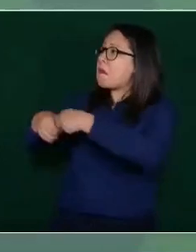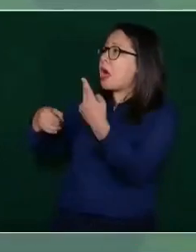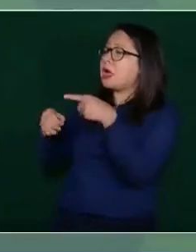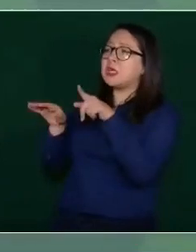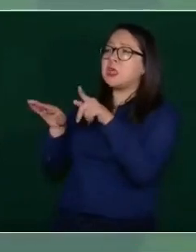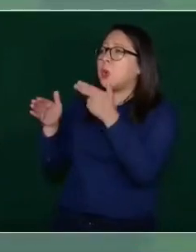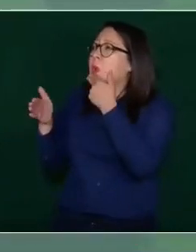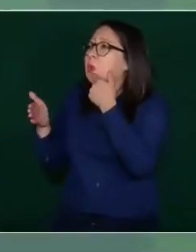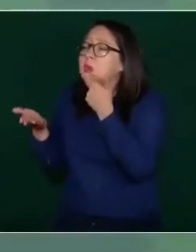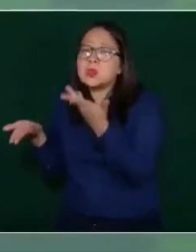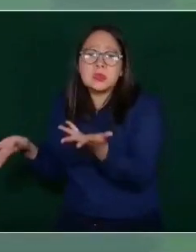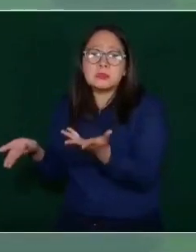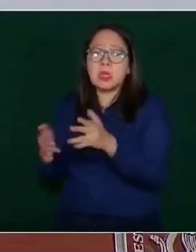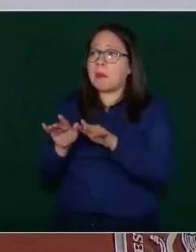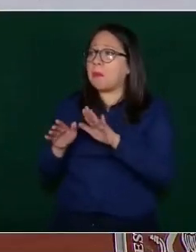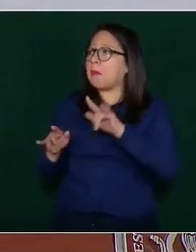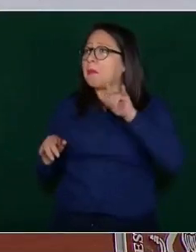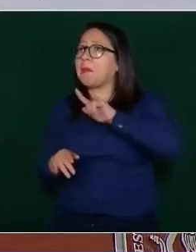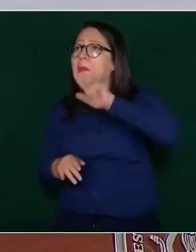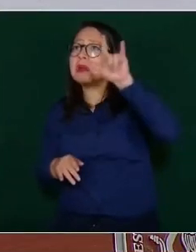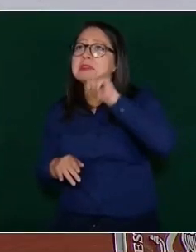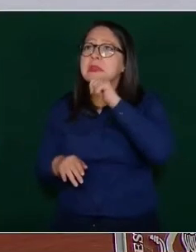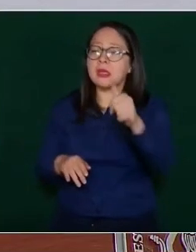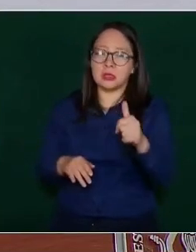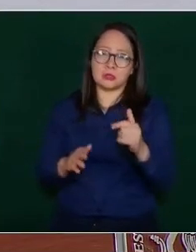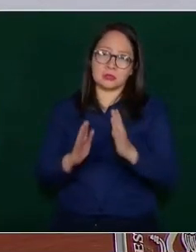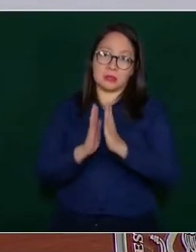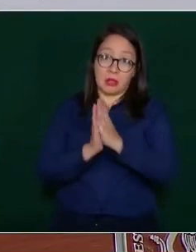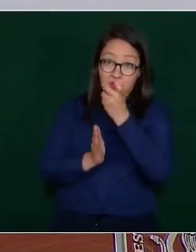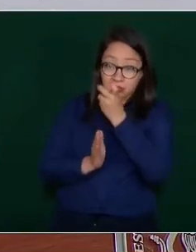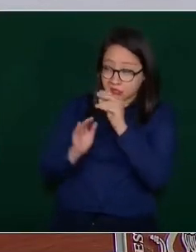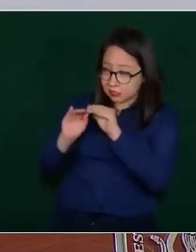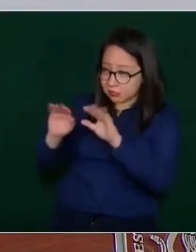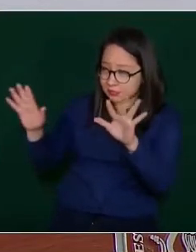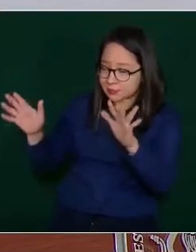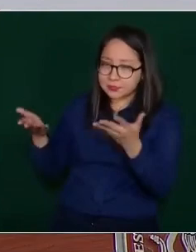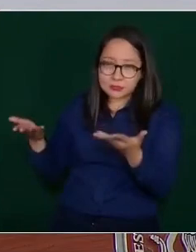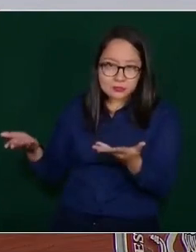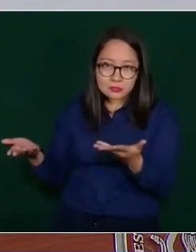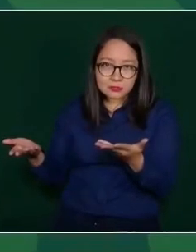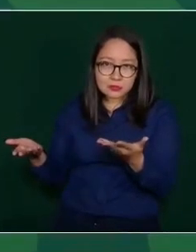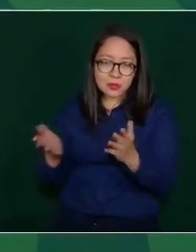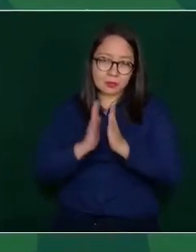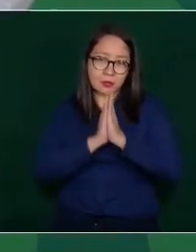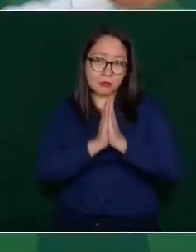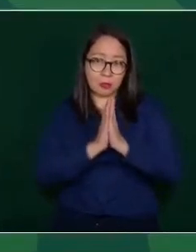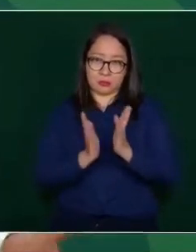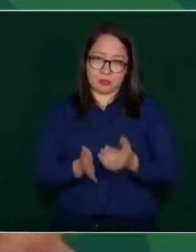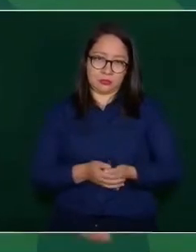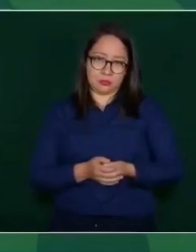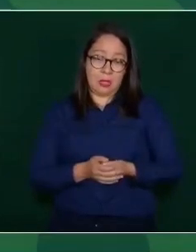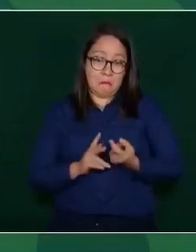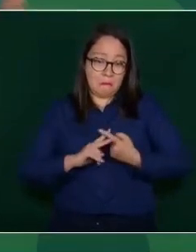No se estaba pensando de que se inicia una obra o se empieza un servicio ya